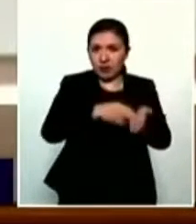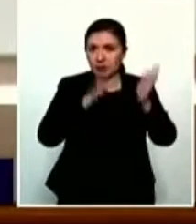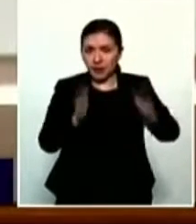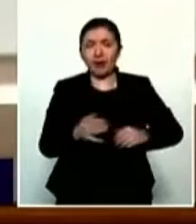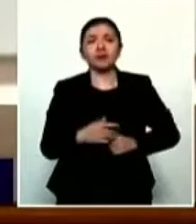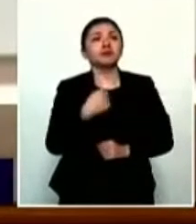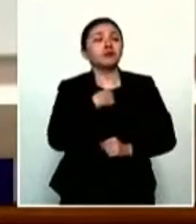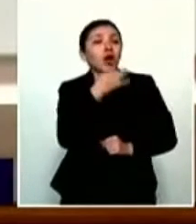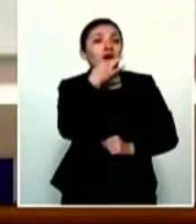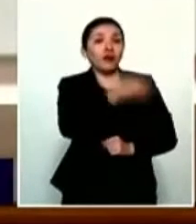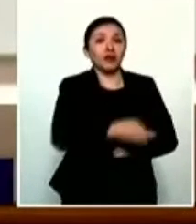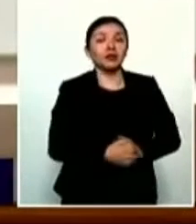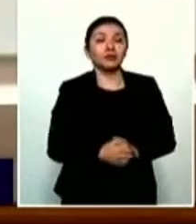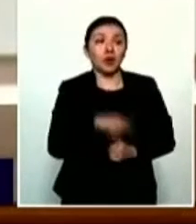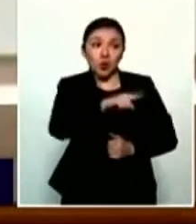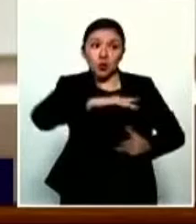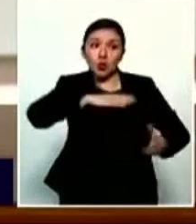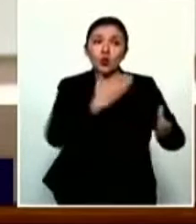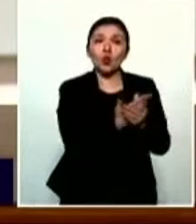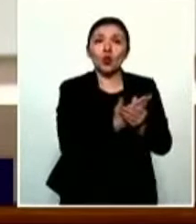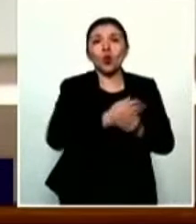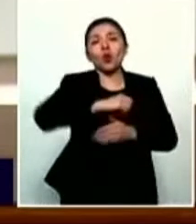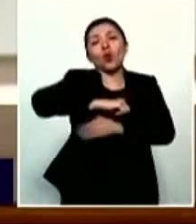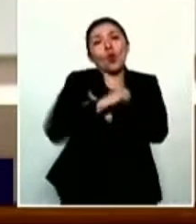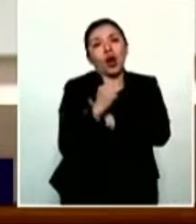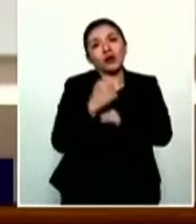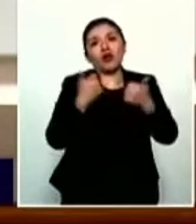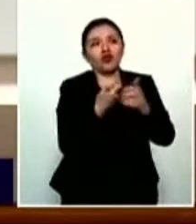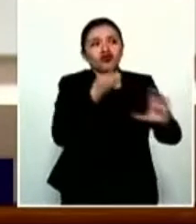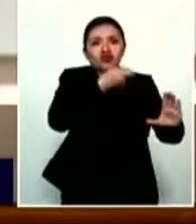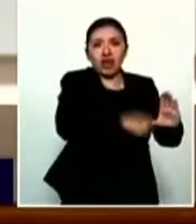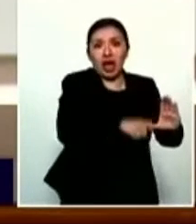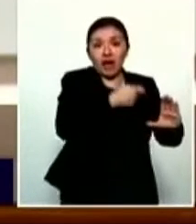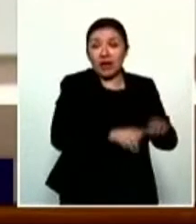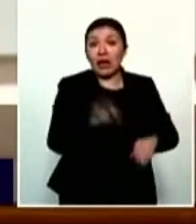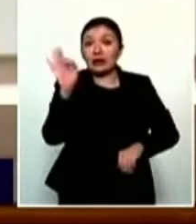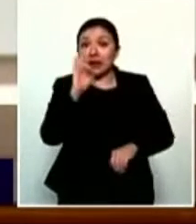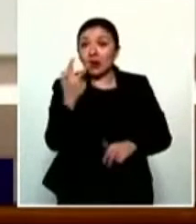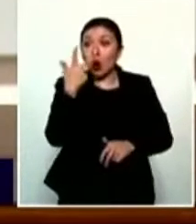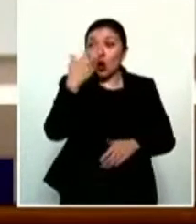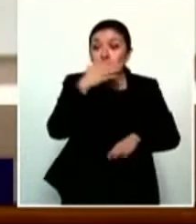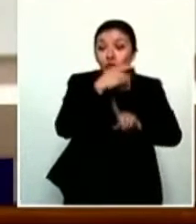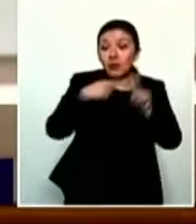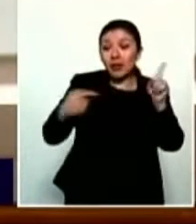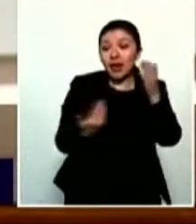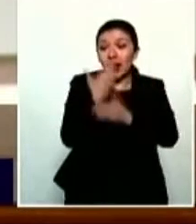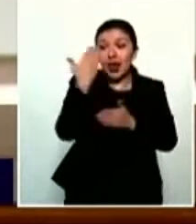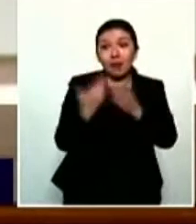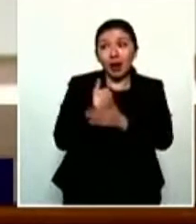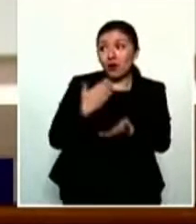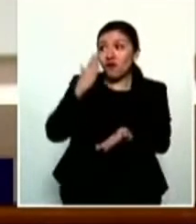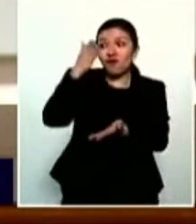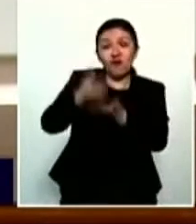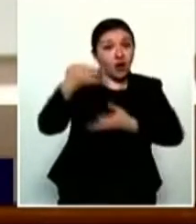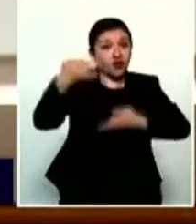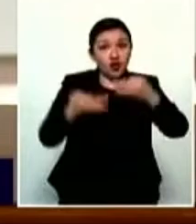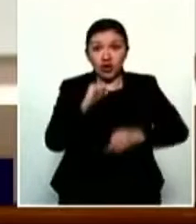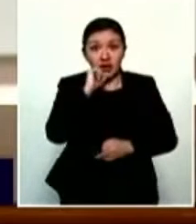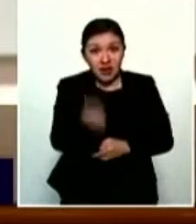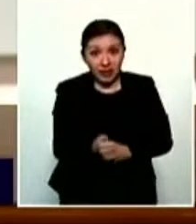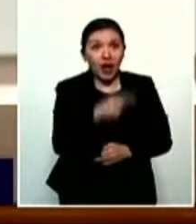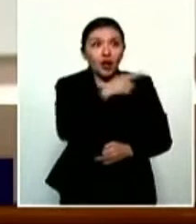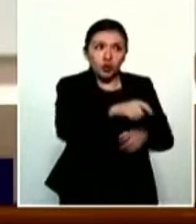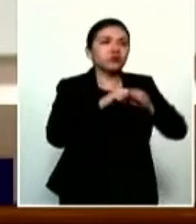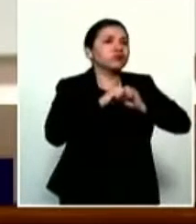dije que los guardaran bajo llave y que si a las 8:30 de la mañana yo no estaba en la corte, lo sacaran